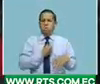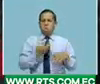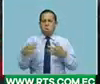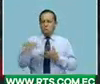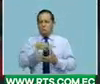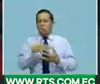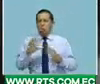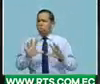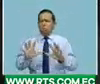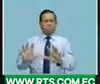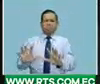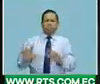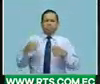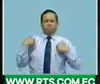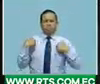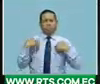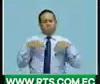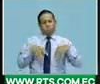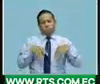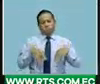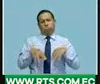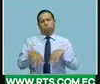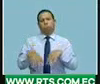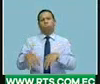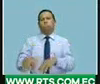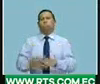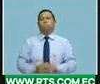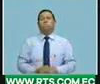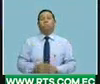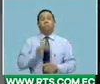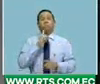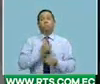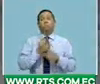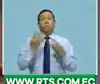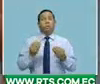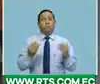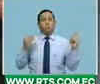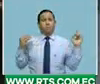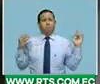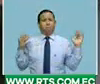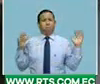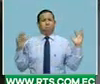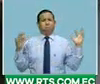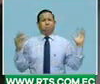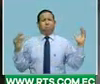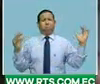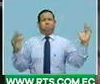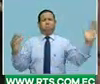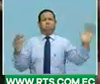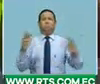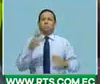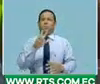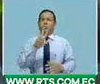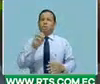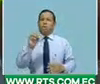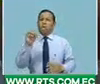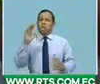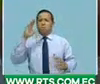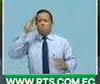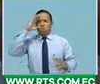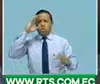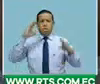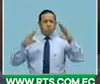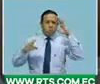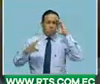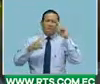de incidentes. Aquí hubo más policías que manifestantes. Un contingente aproximado de 300 servidores policiales, indistintamente de